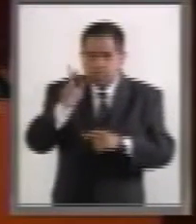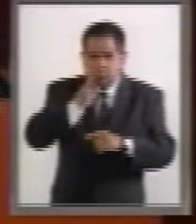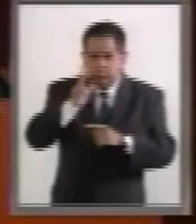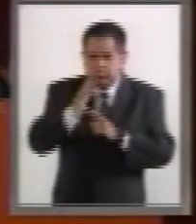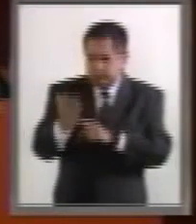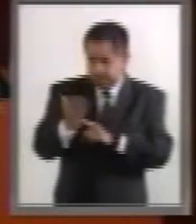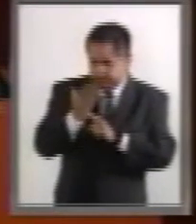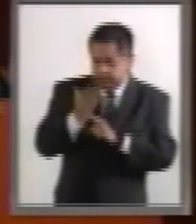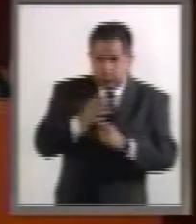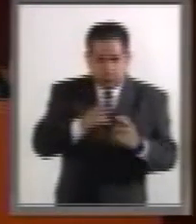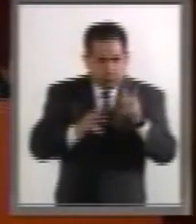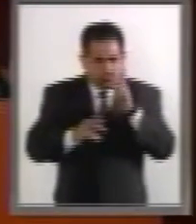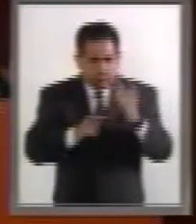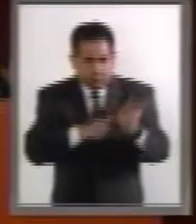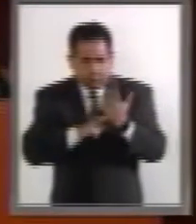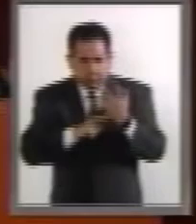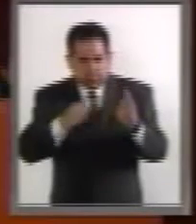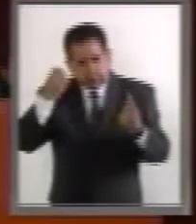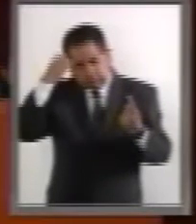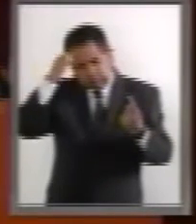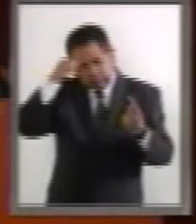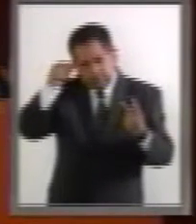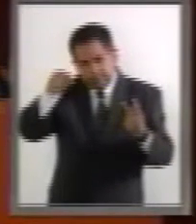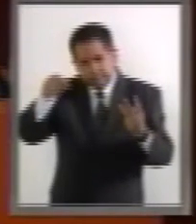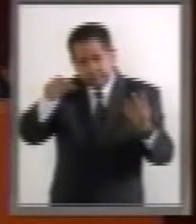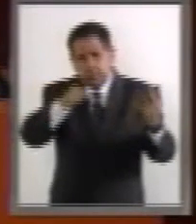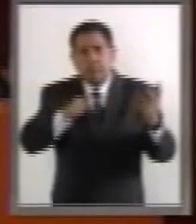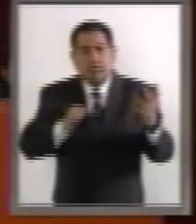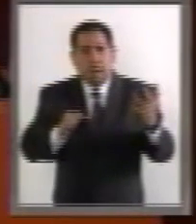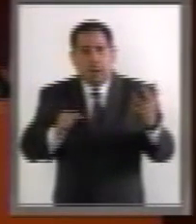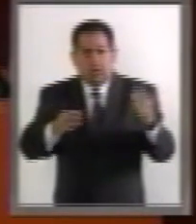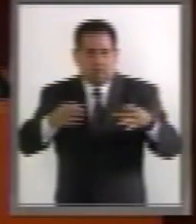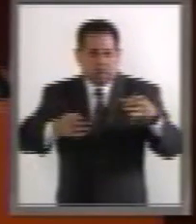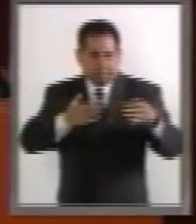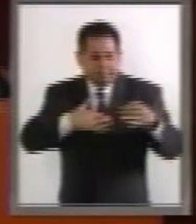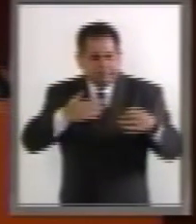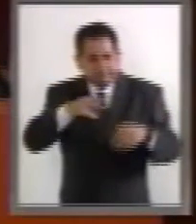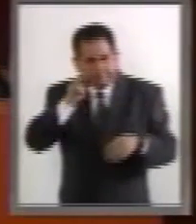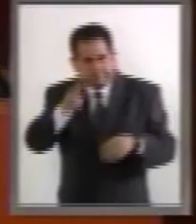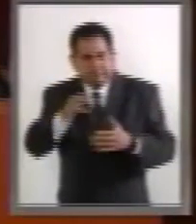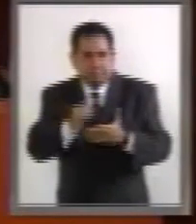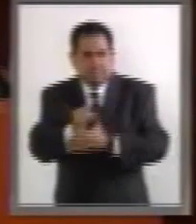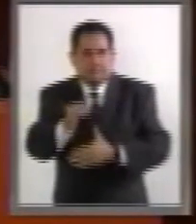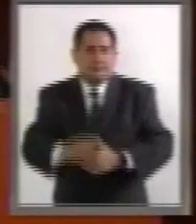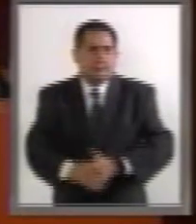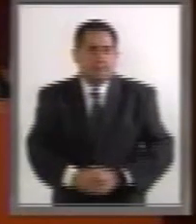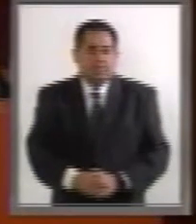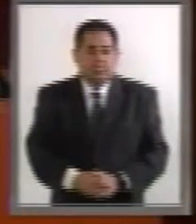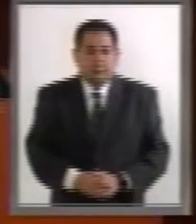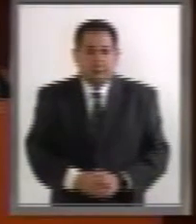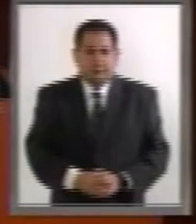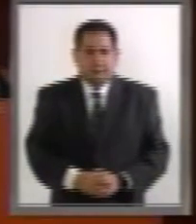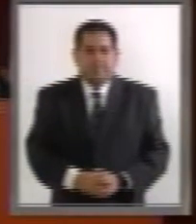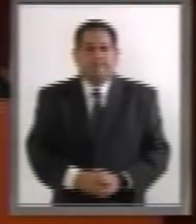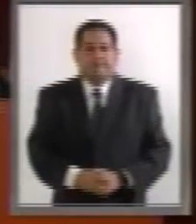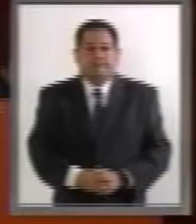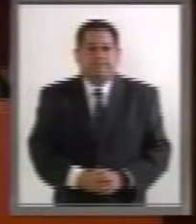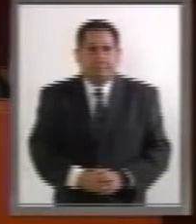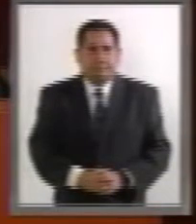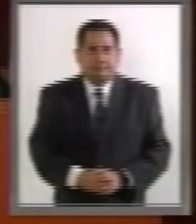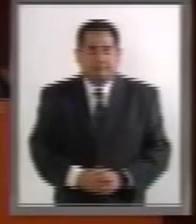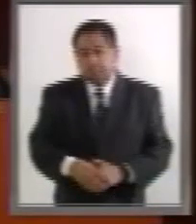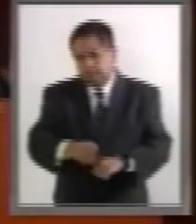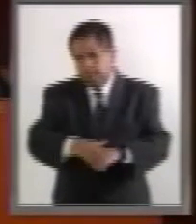y las máximas de la experiencia por los organismos jurisdiccionales. Quiero recordar de